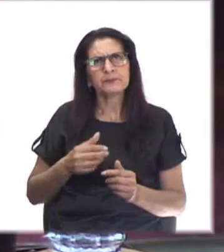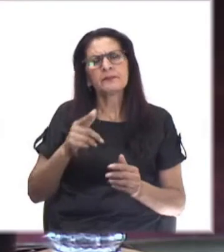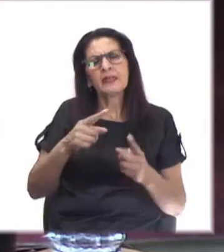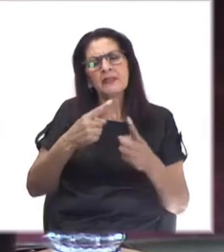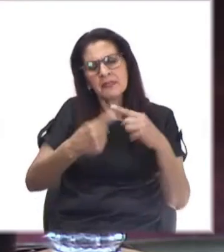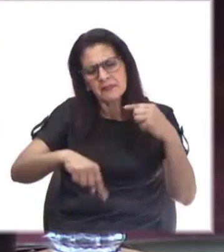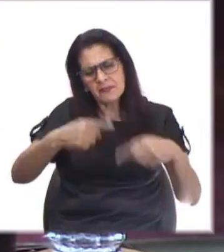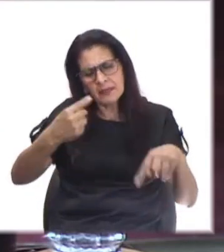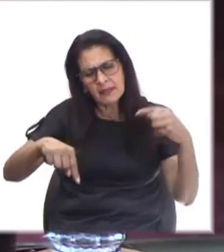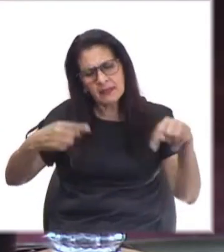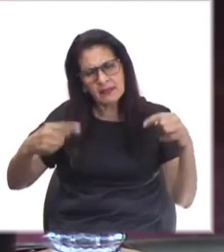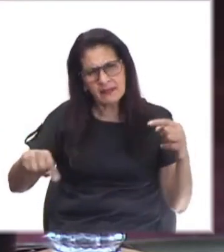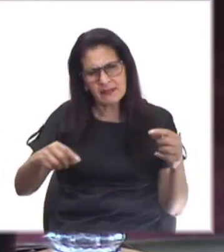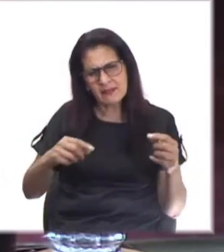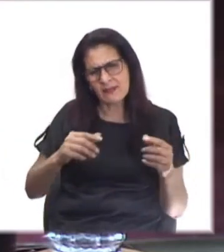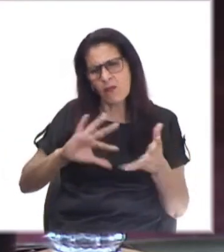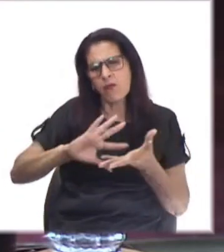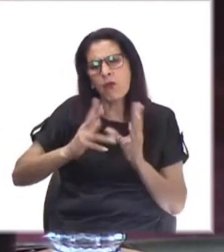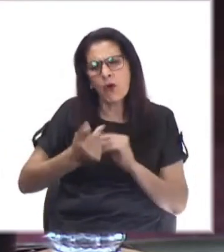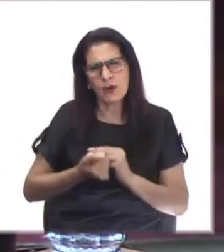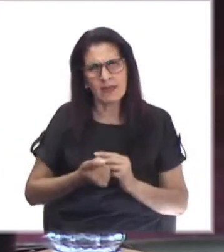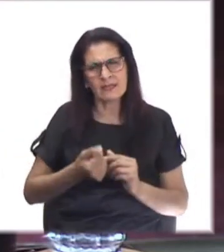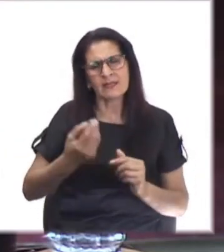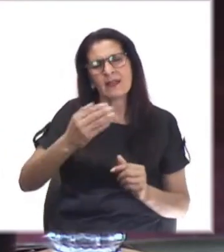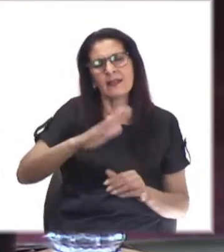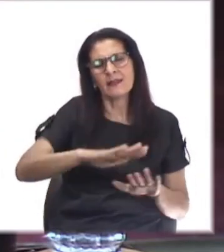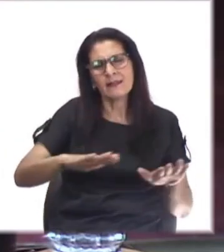formas de expresión. En su adolescencia y juventud también se integró al